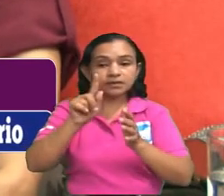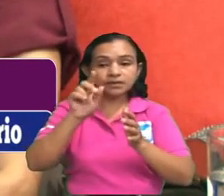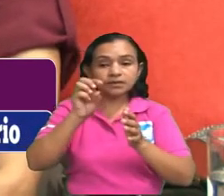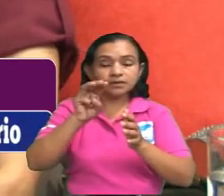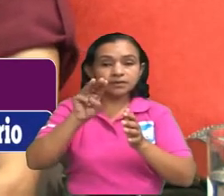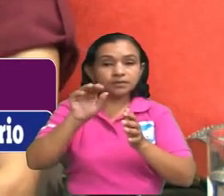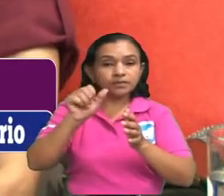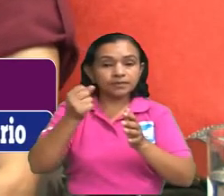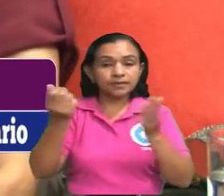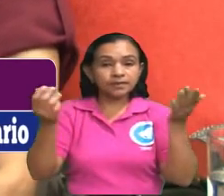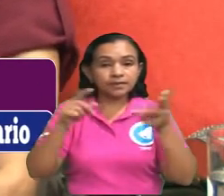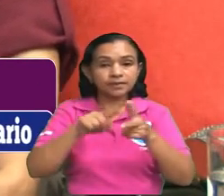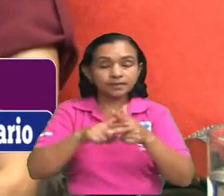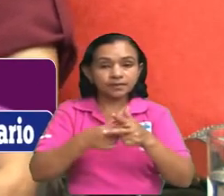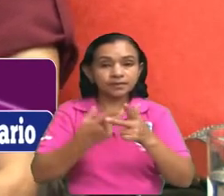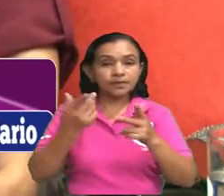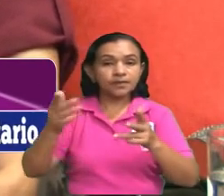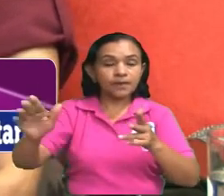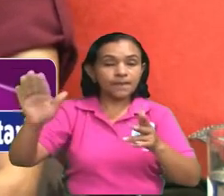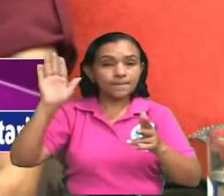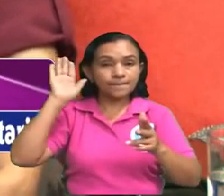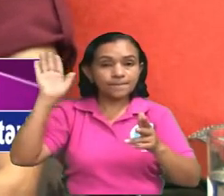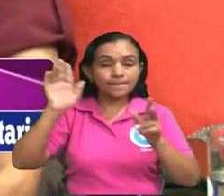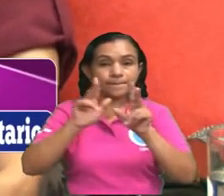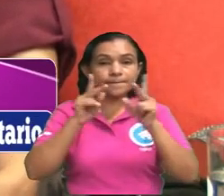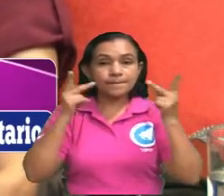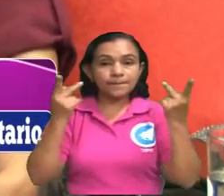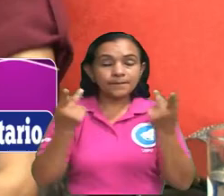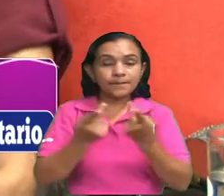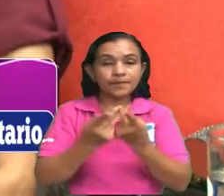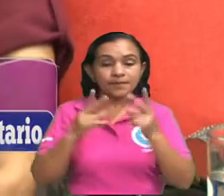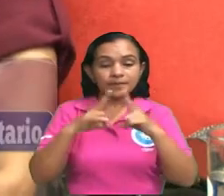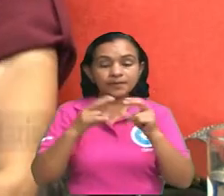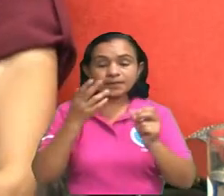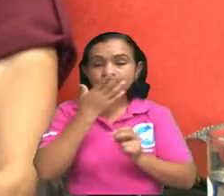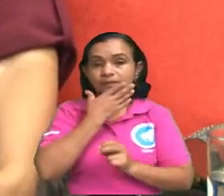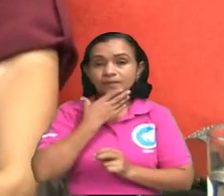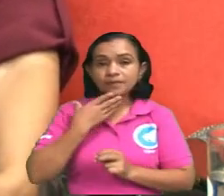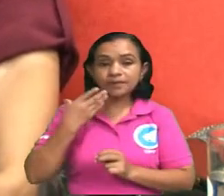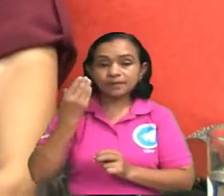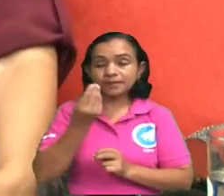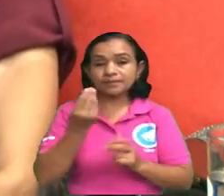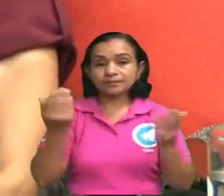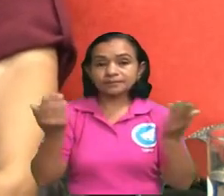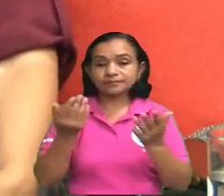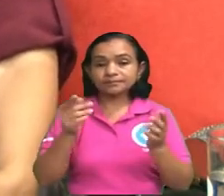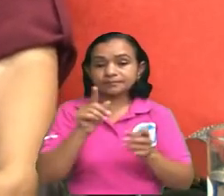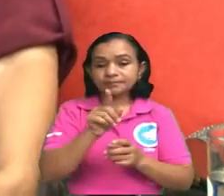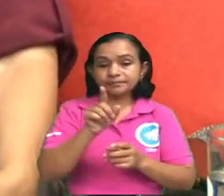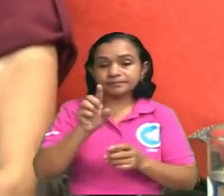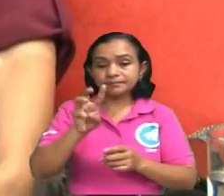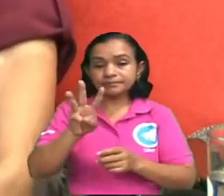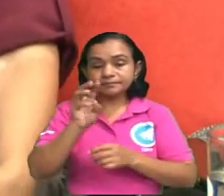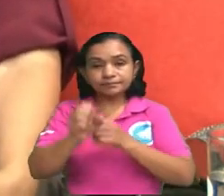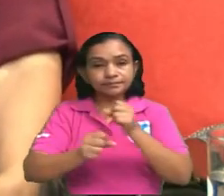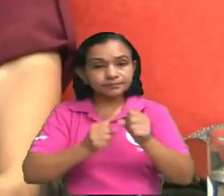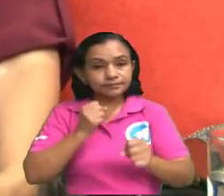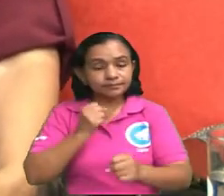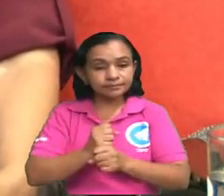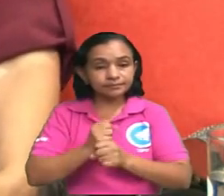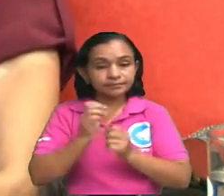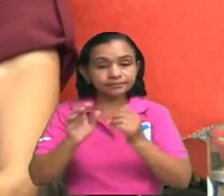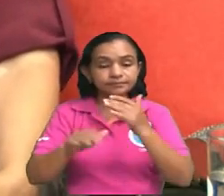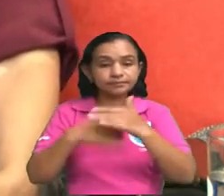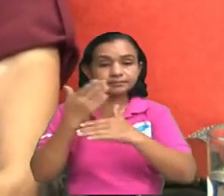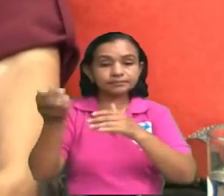Inició su compromiso con el pueblo de Nicaragua desde adolescente, desde 13 años. Luego va a la